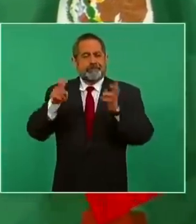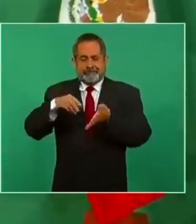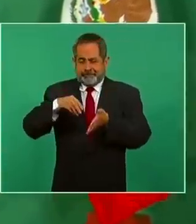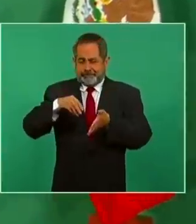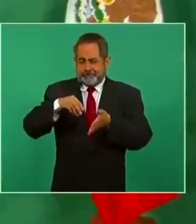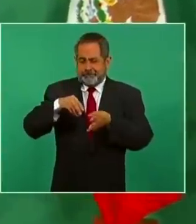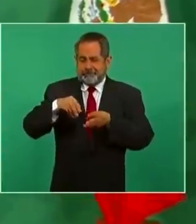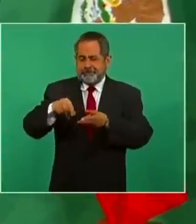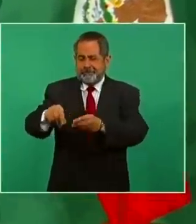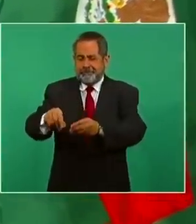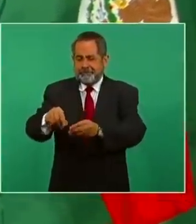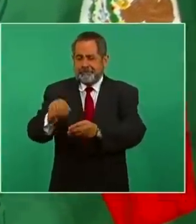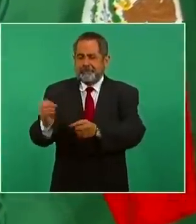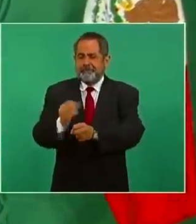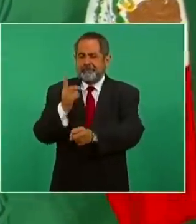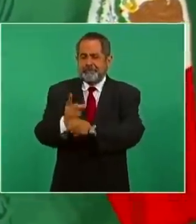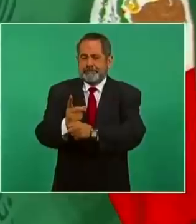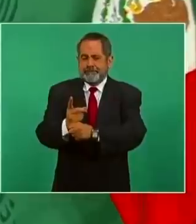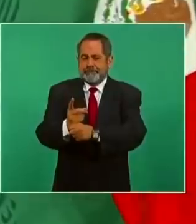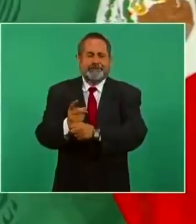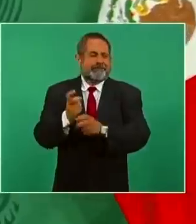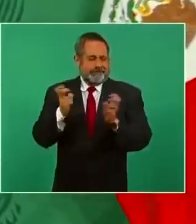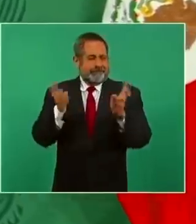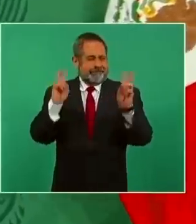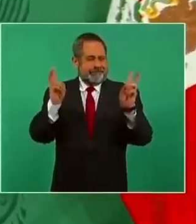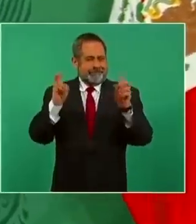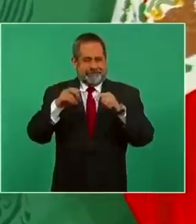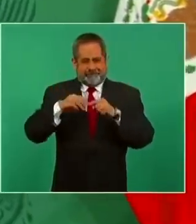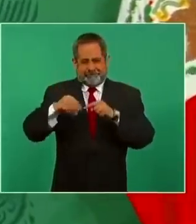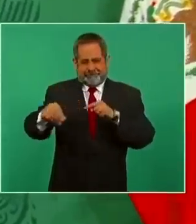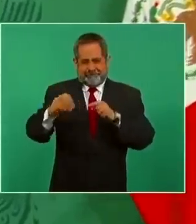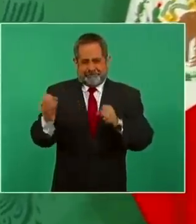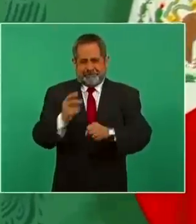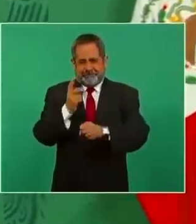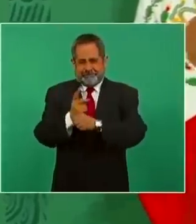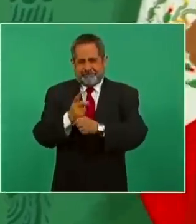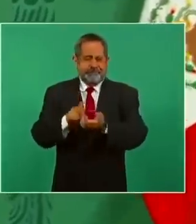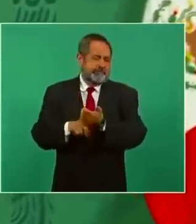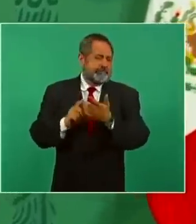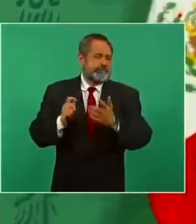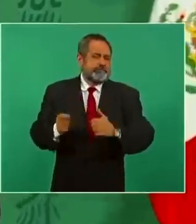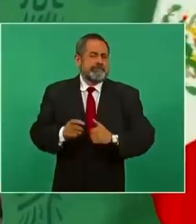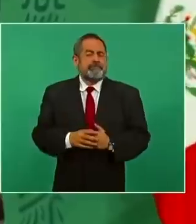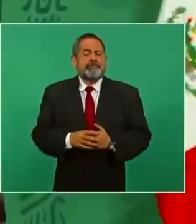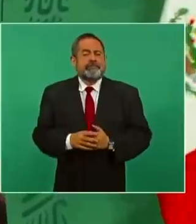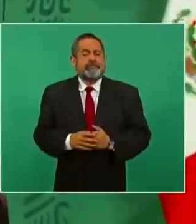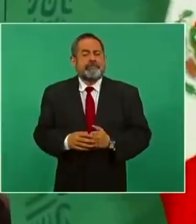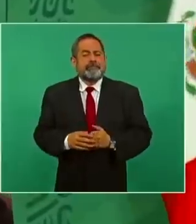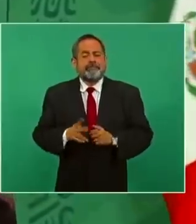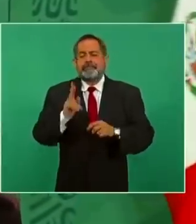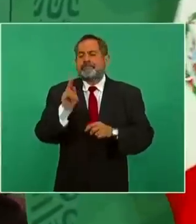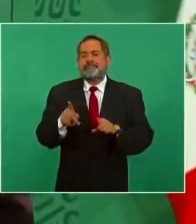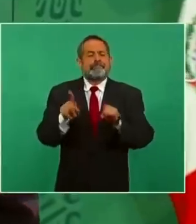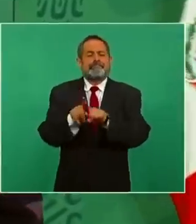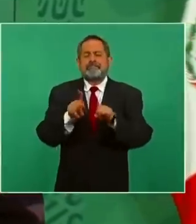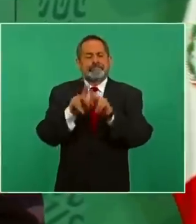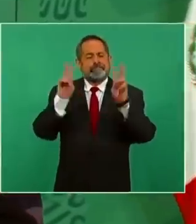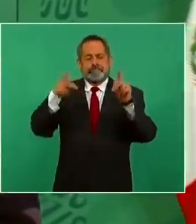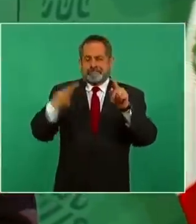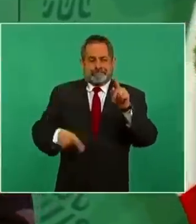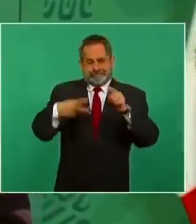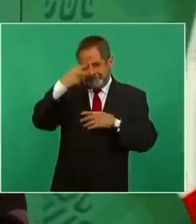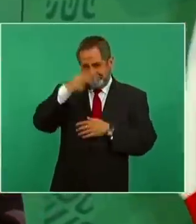Oportunidades, que es como el Sembrando Vida.